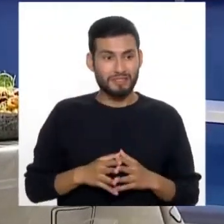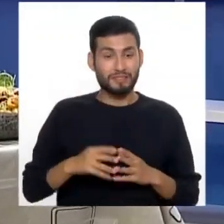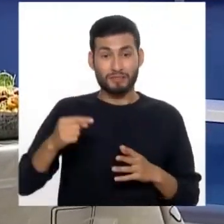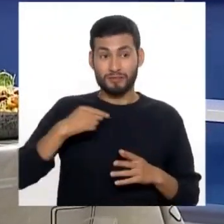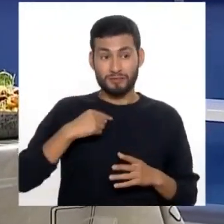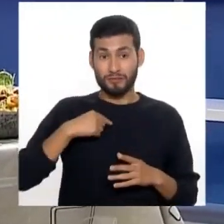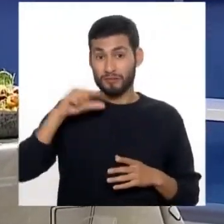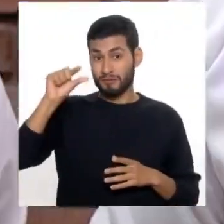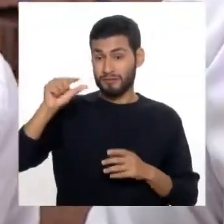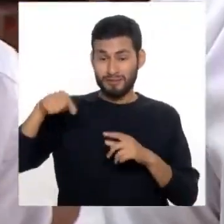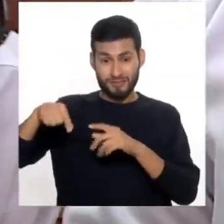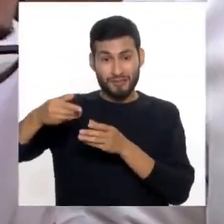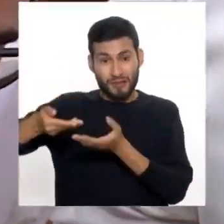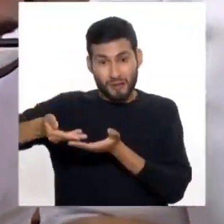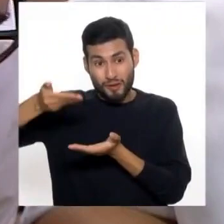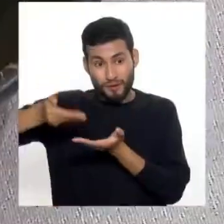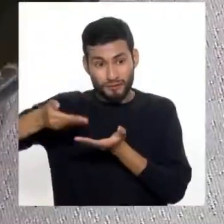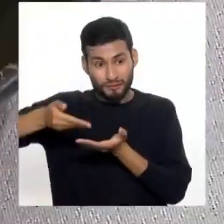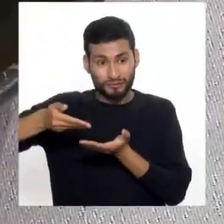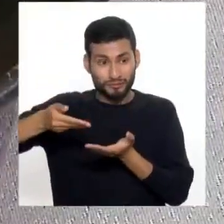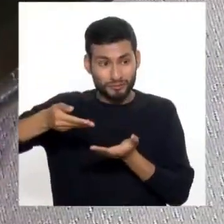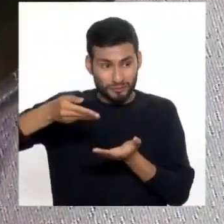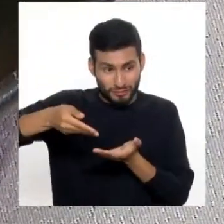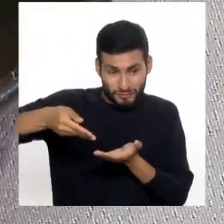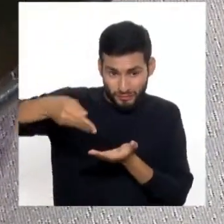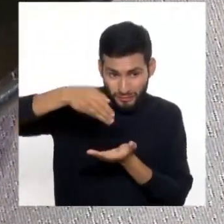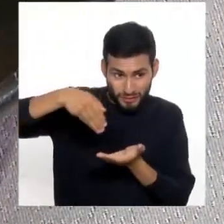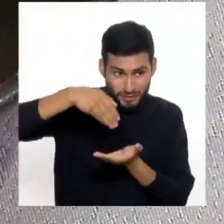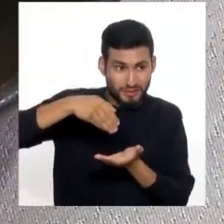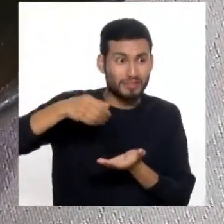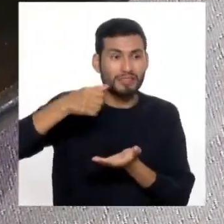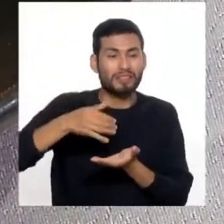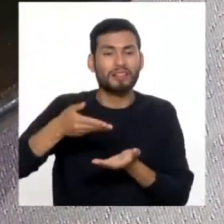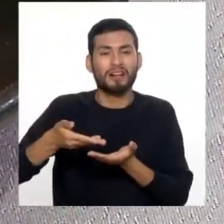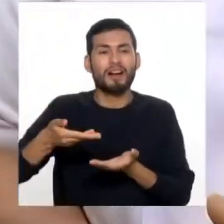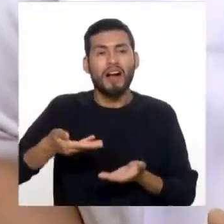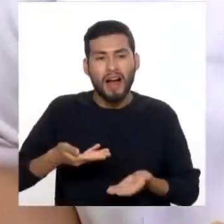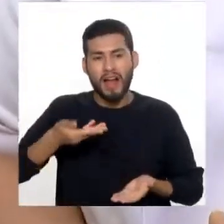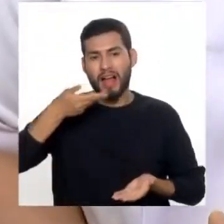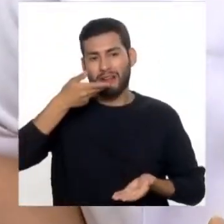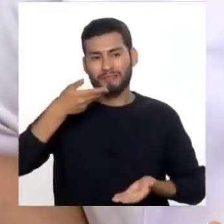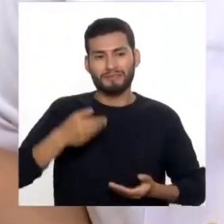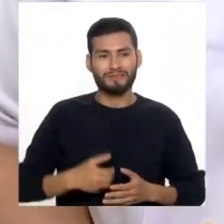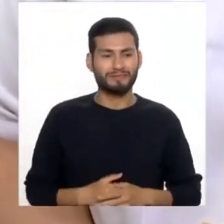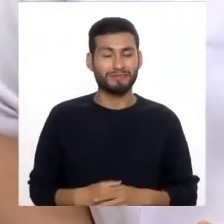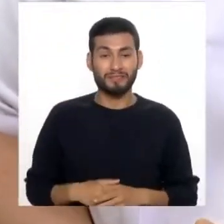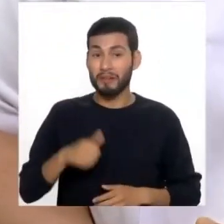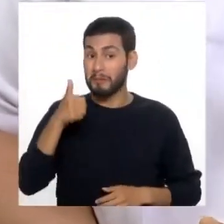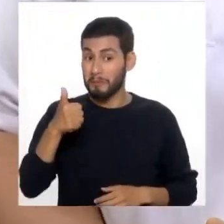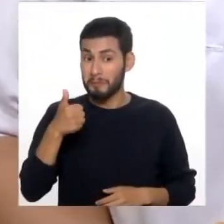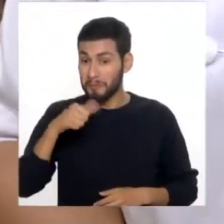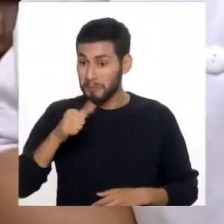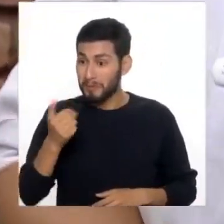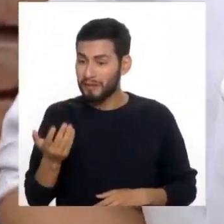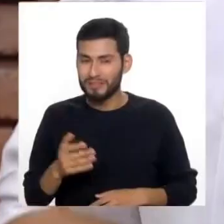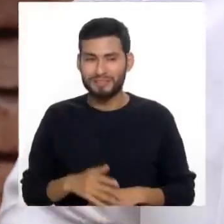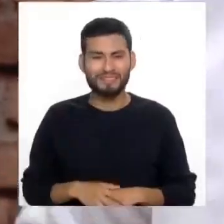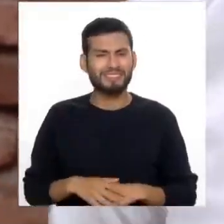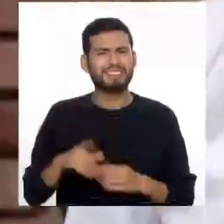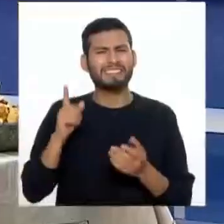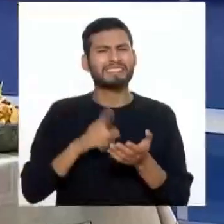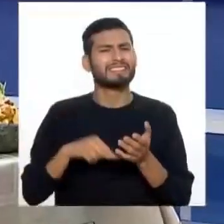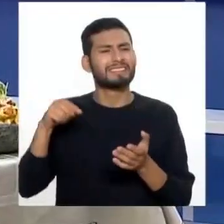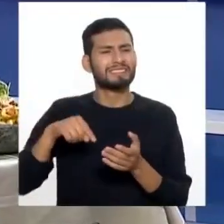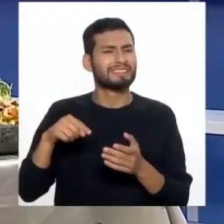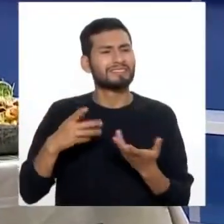limón. Agarro un poquito del ceviche, Ajá. le para echamos mojar. Acá Ajá. y de frente nos a vamos ver. Para allá. A ver. ¿Qué tal? ¿Qué ingredientes